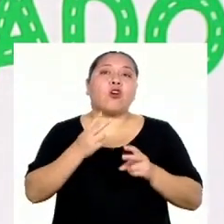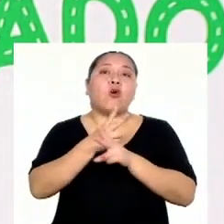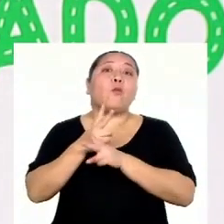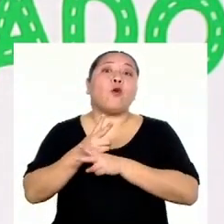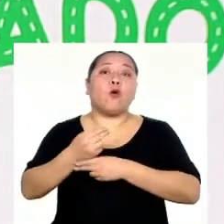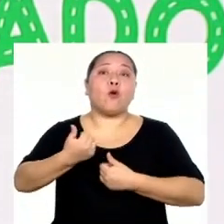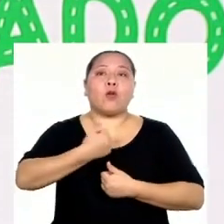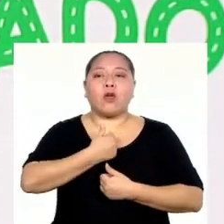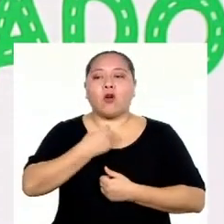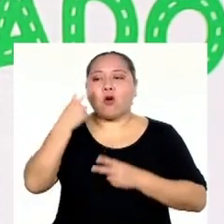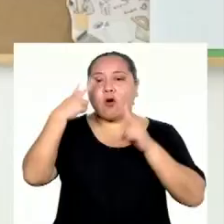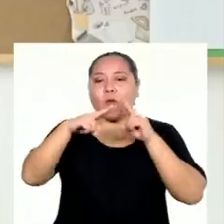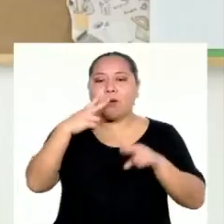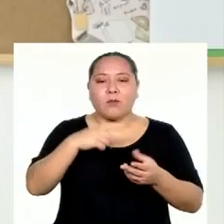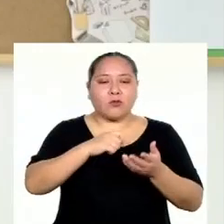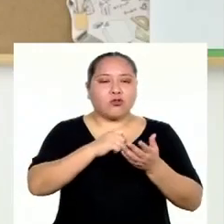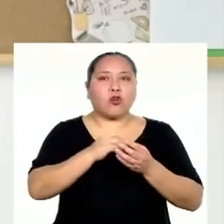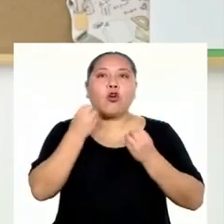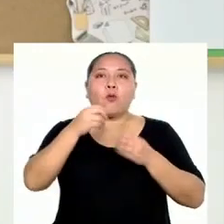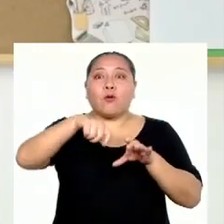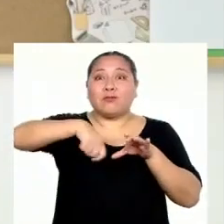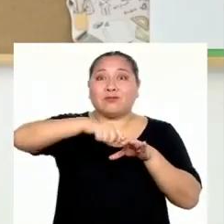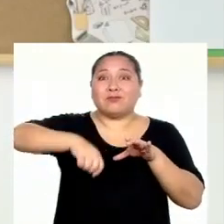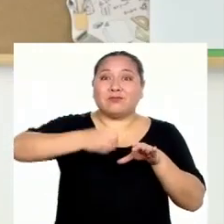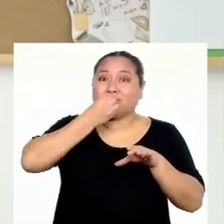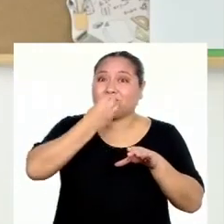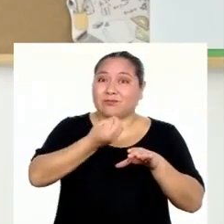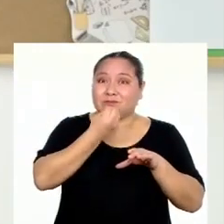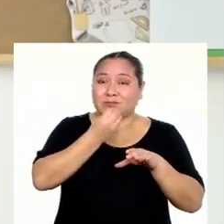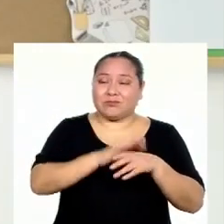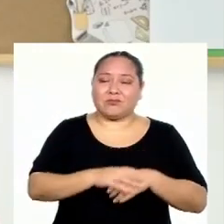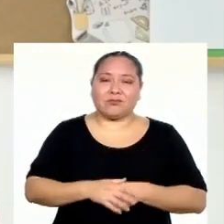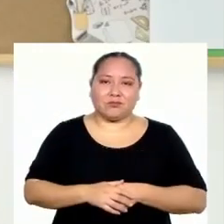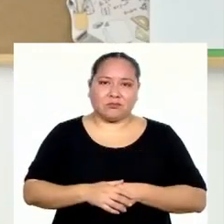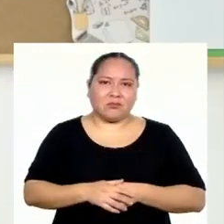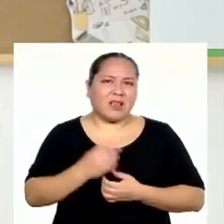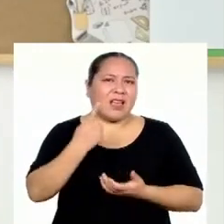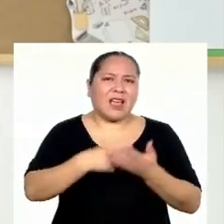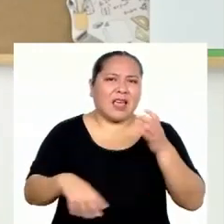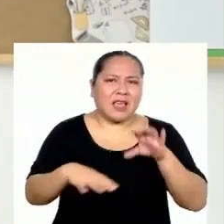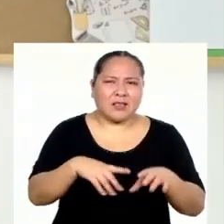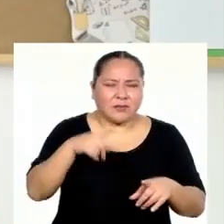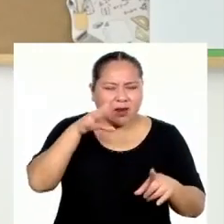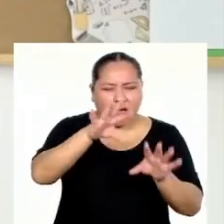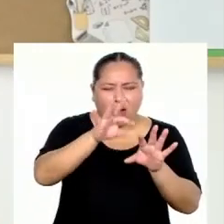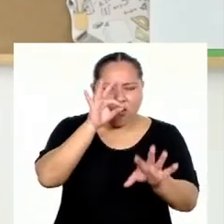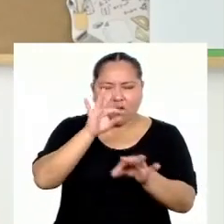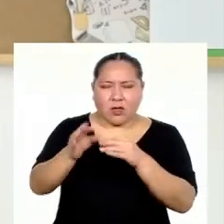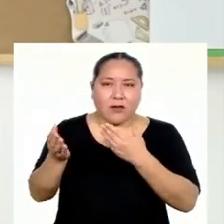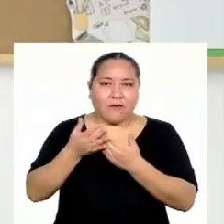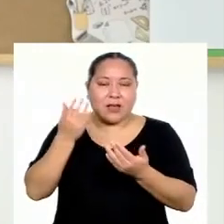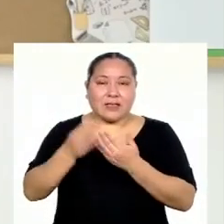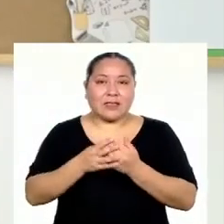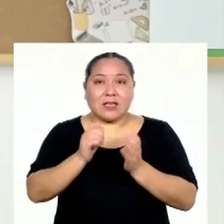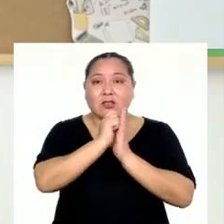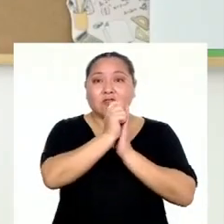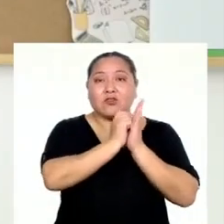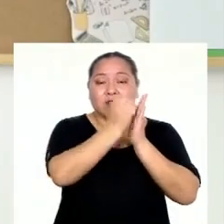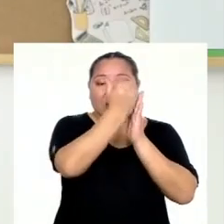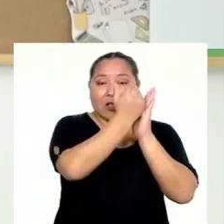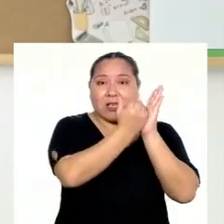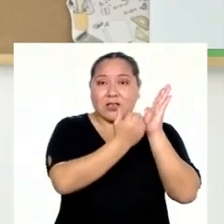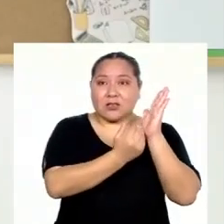en redes una receta buena. Algo que pueden hacer para identificar fácilmente si se trata de un texto